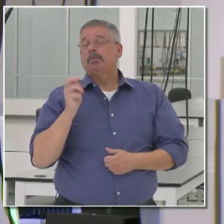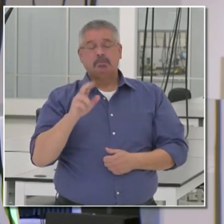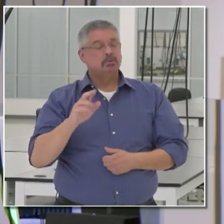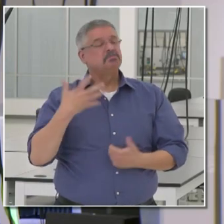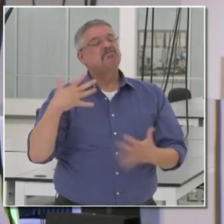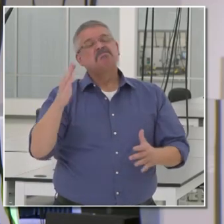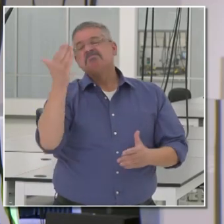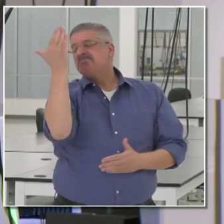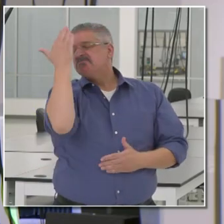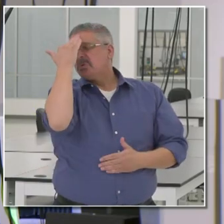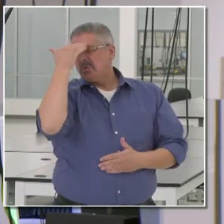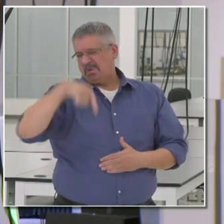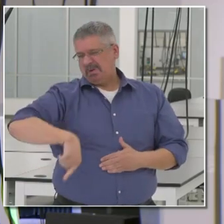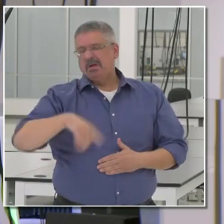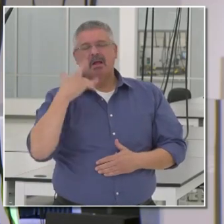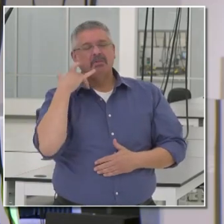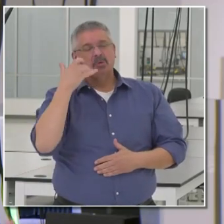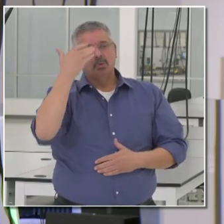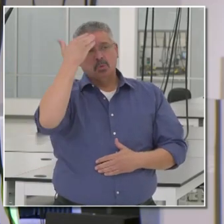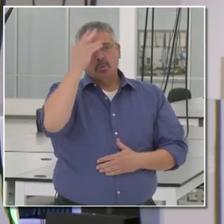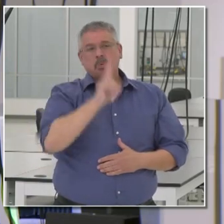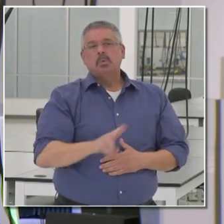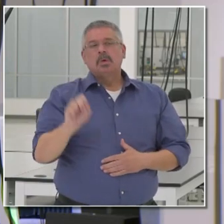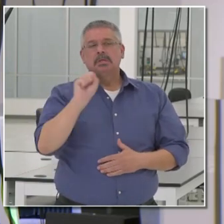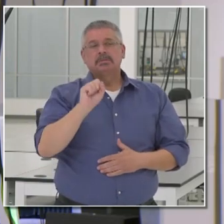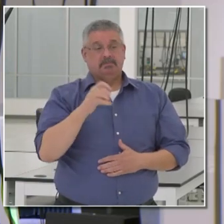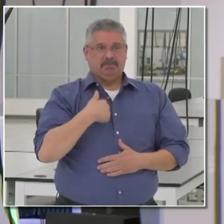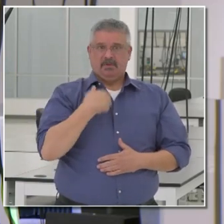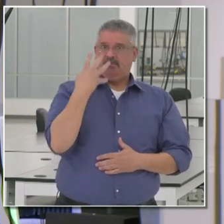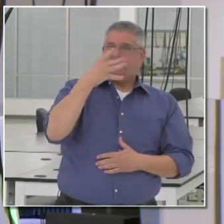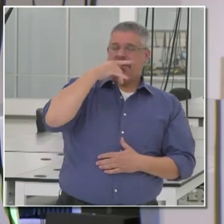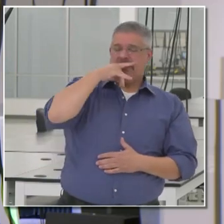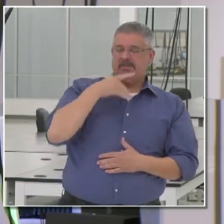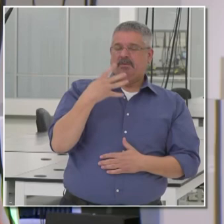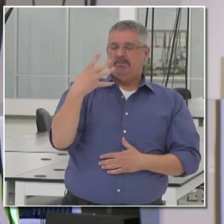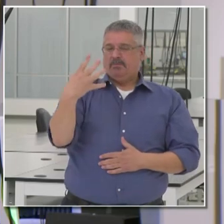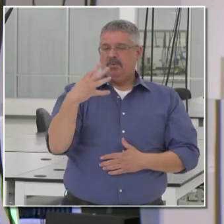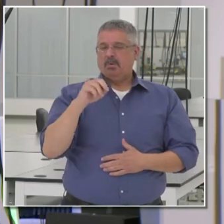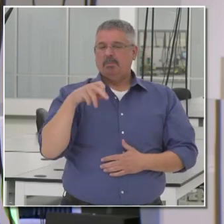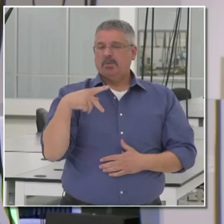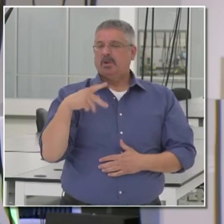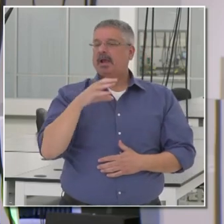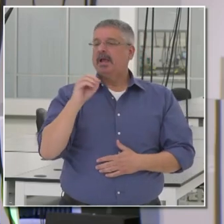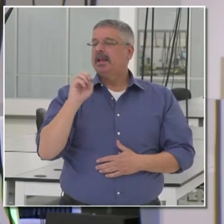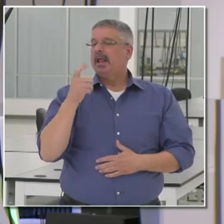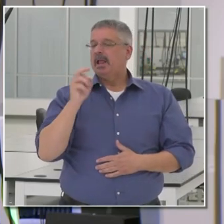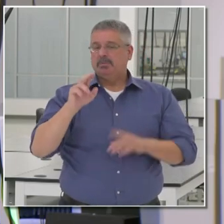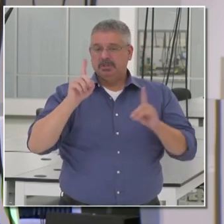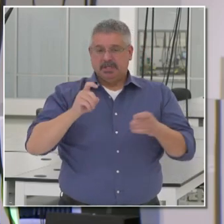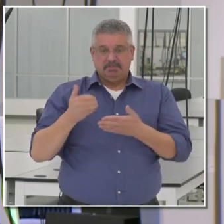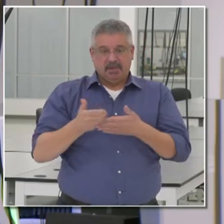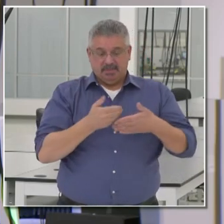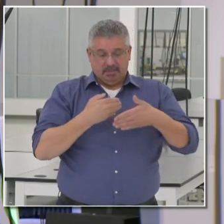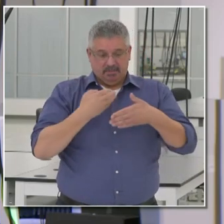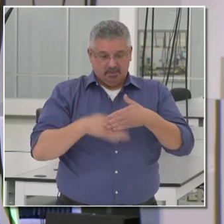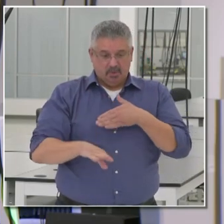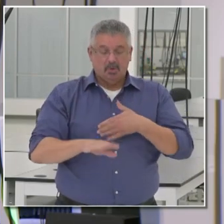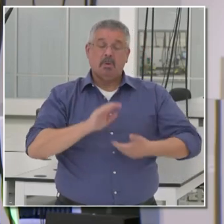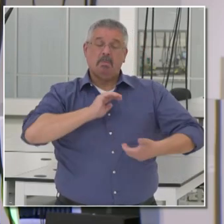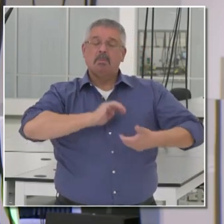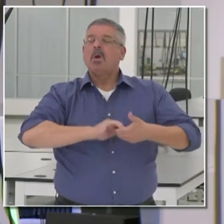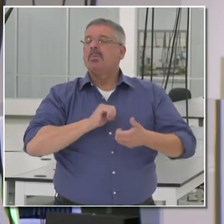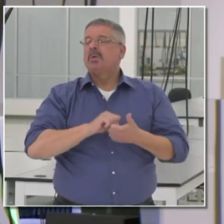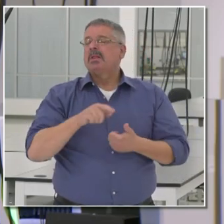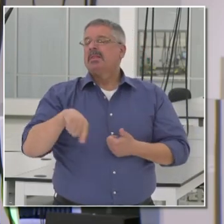nombre bien conocido en el estado de california yo tengo cuatro hijos tenemos cuatro pruebas porque no van con para